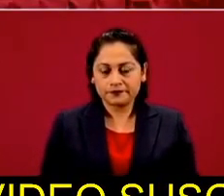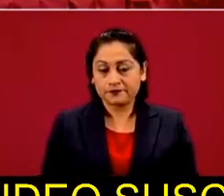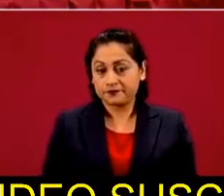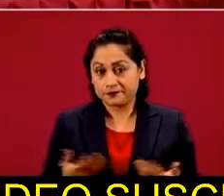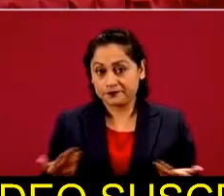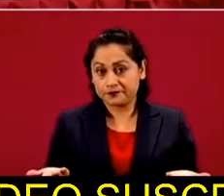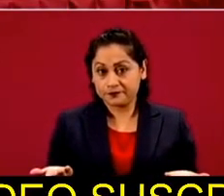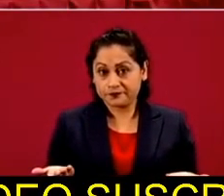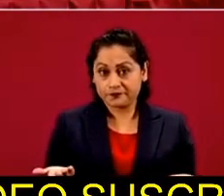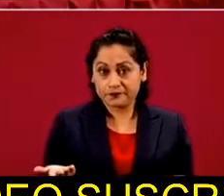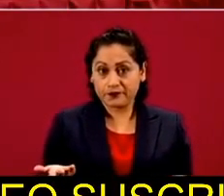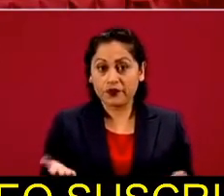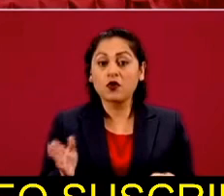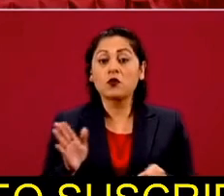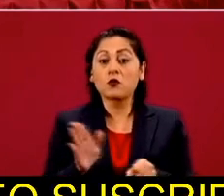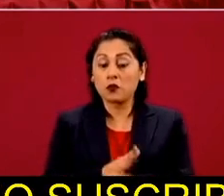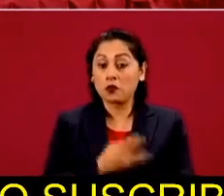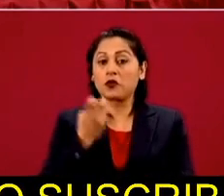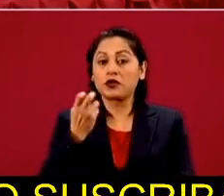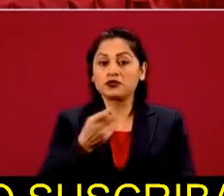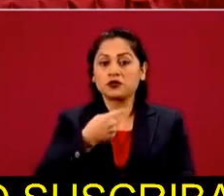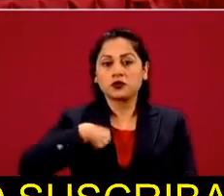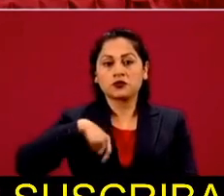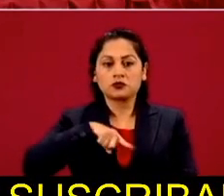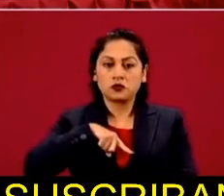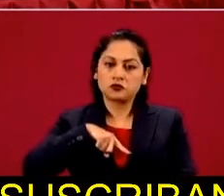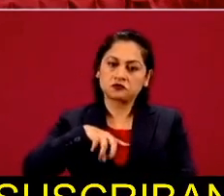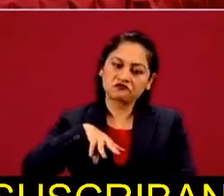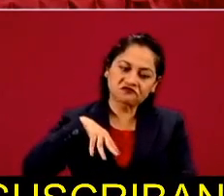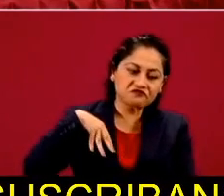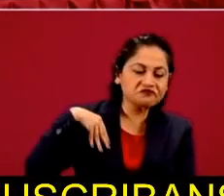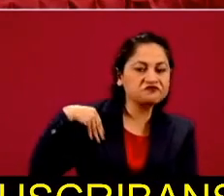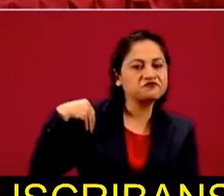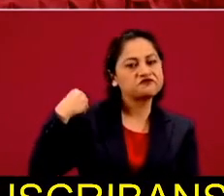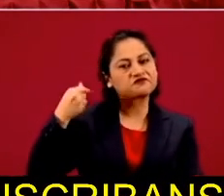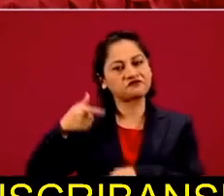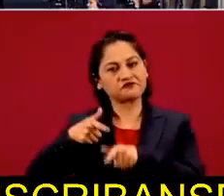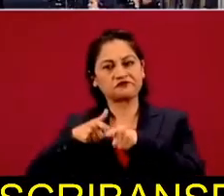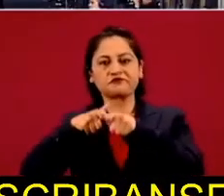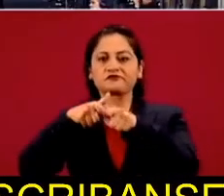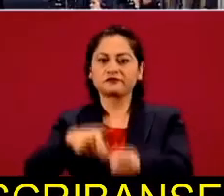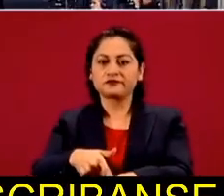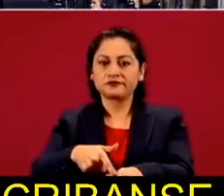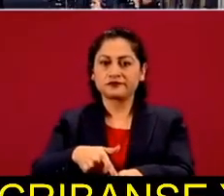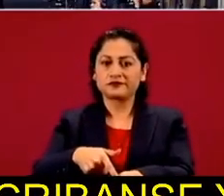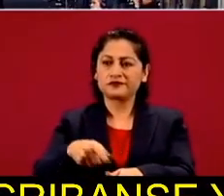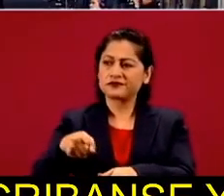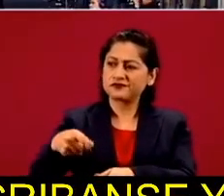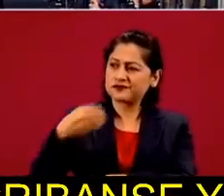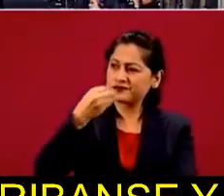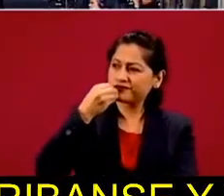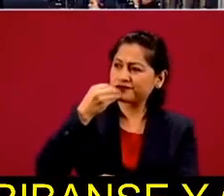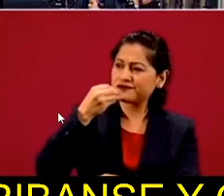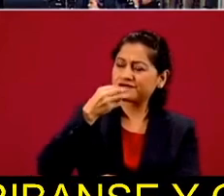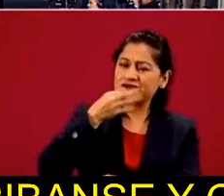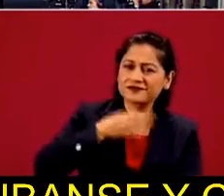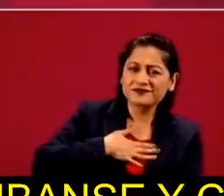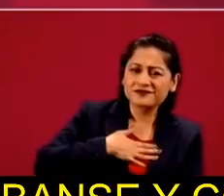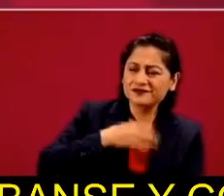Entonces, vamos hacia adelante. Entonces, amenazas y todo eso, pues